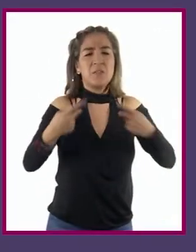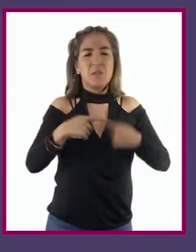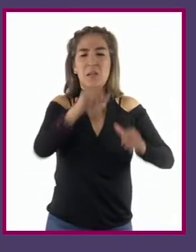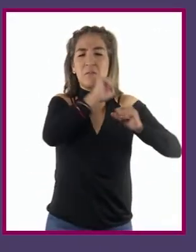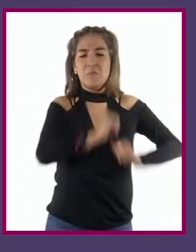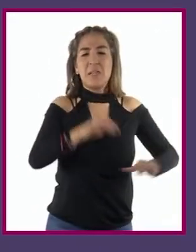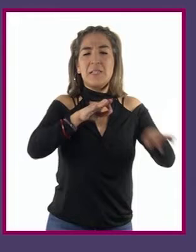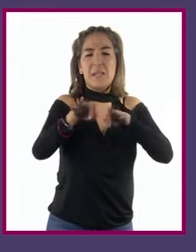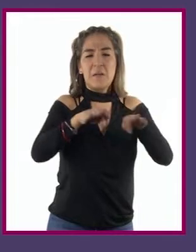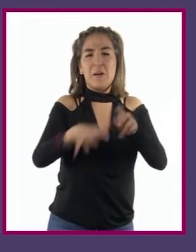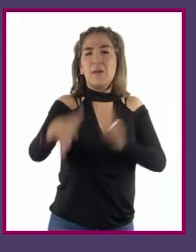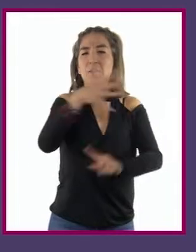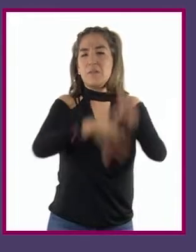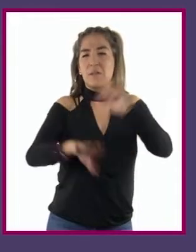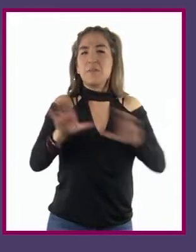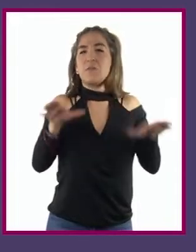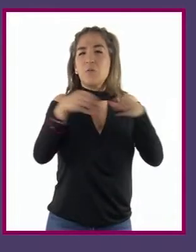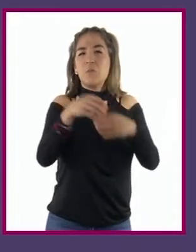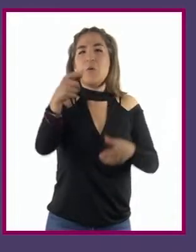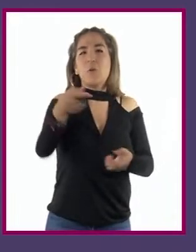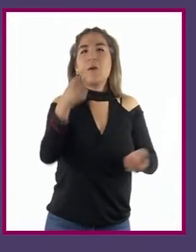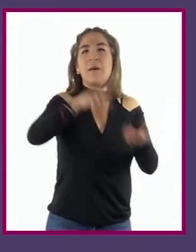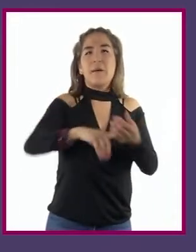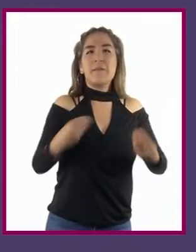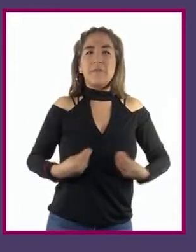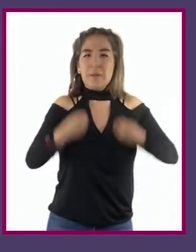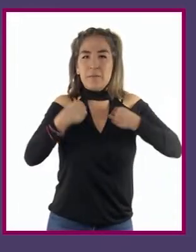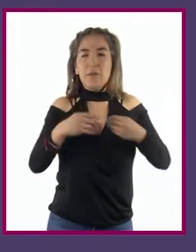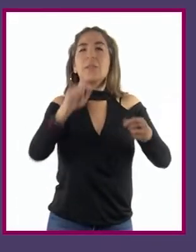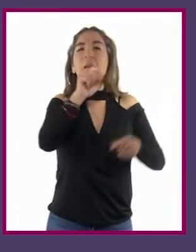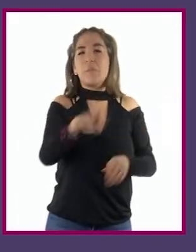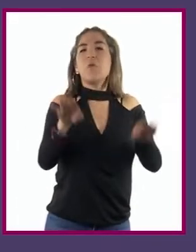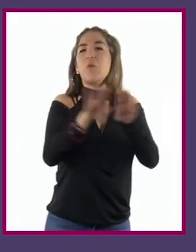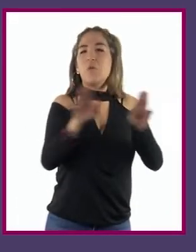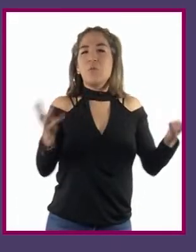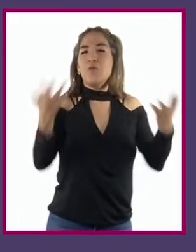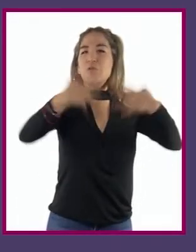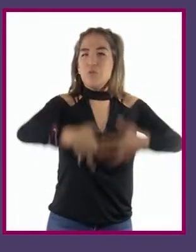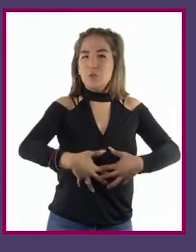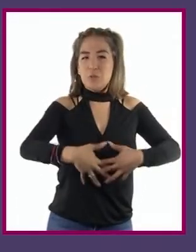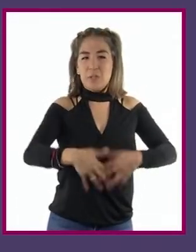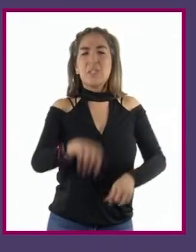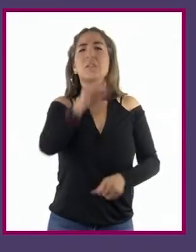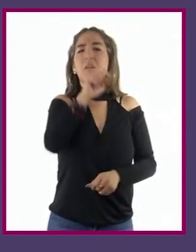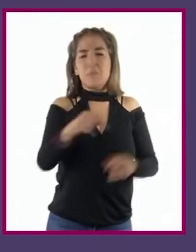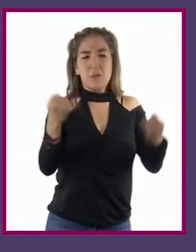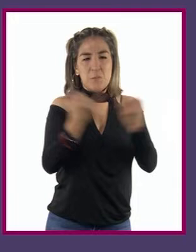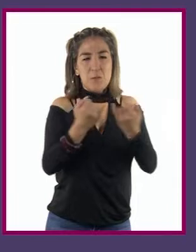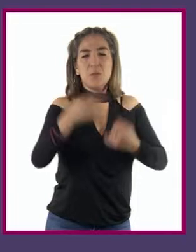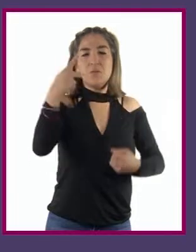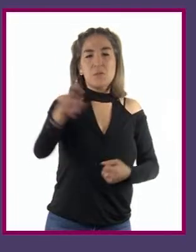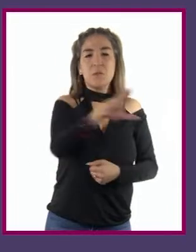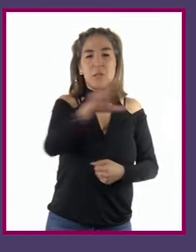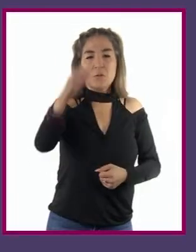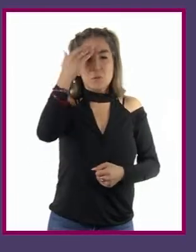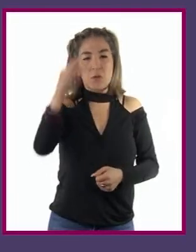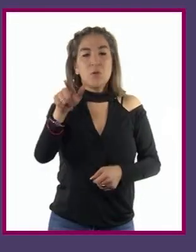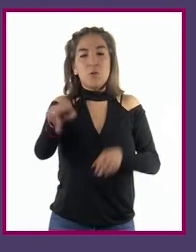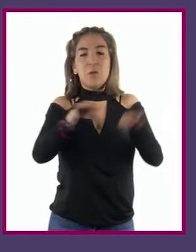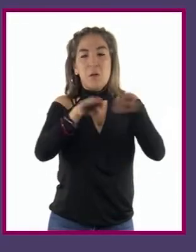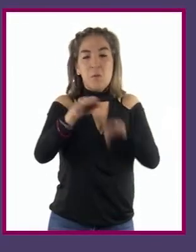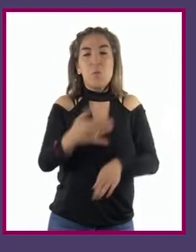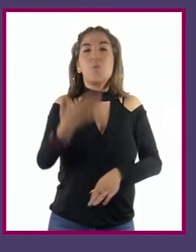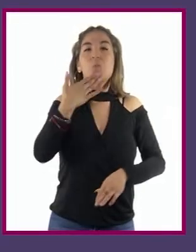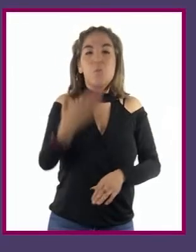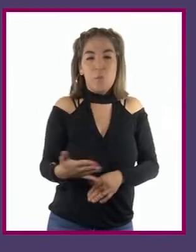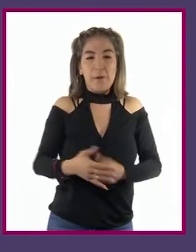cargos públicos en la comunidad en la que se vive y cómo es su desempeño. Incluso, reconocer cuándo una persona es un buen